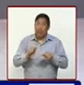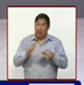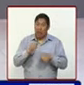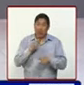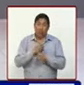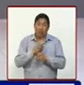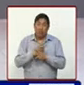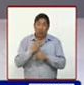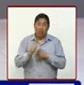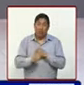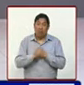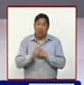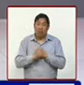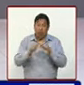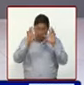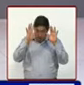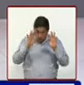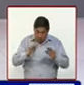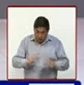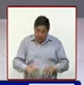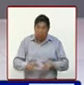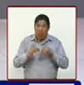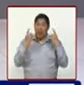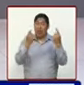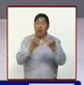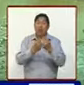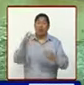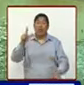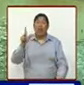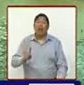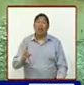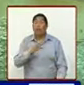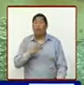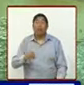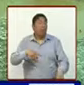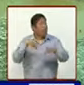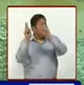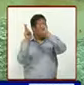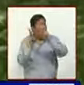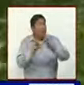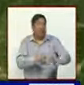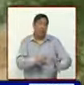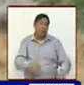alerta roja por el tema de las lluvias, tanto en el departamento de La Paz como en Pando.